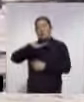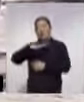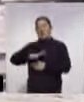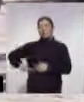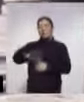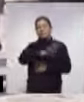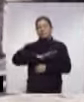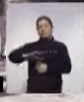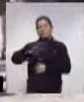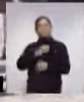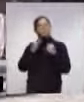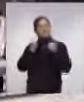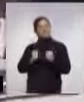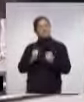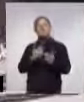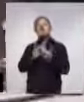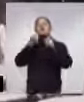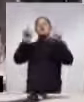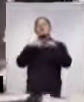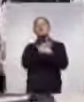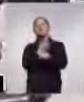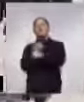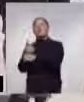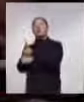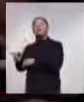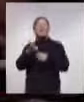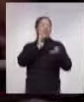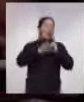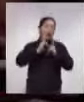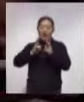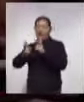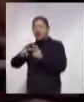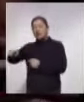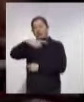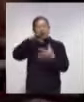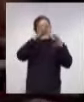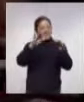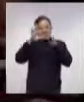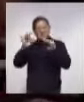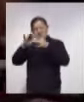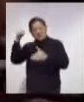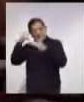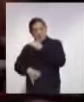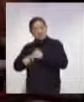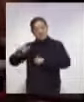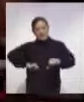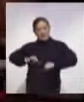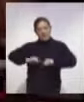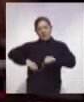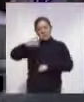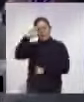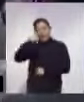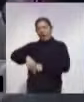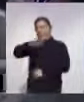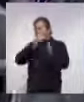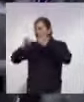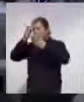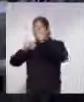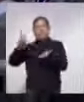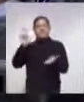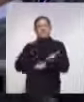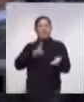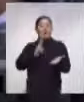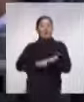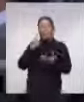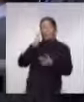espacios seguros y libres de violencia, a través de pláticas informativas y actividades lúdicas que consoliden la cultura de valores desde la